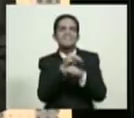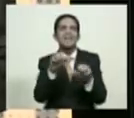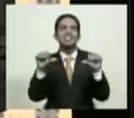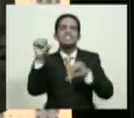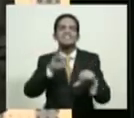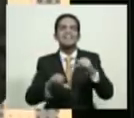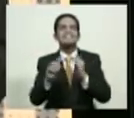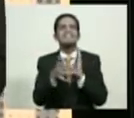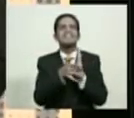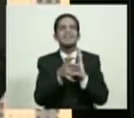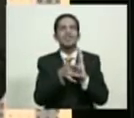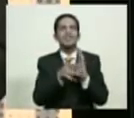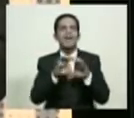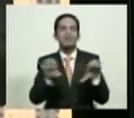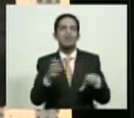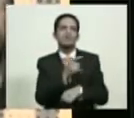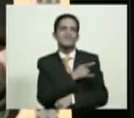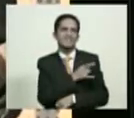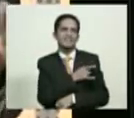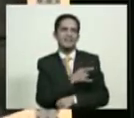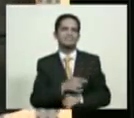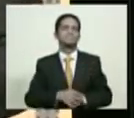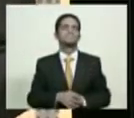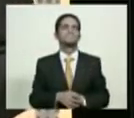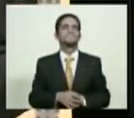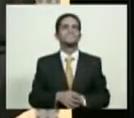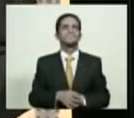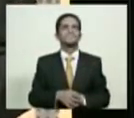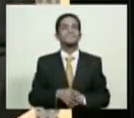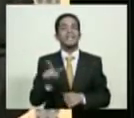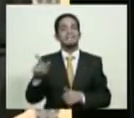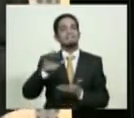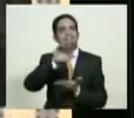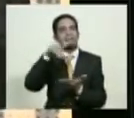y Educación Universitaria, Educación Universitaria, Ciencia y Tecnología, en el centro de Caracas.